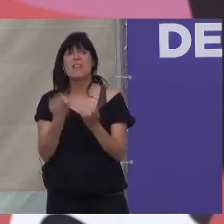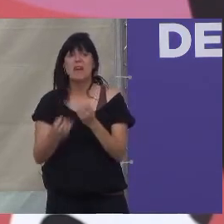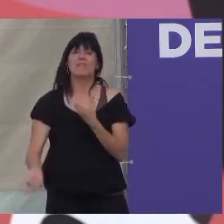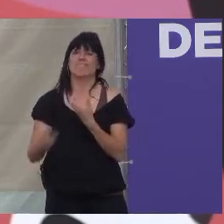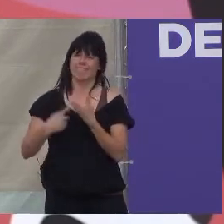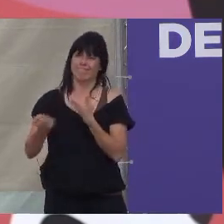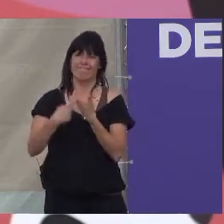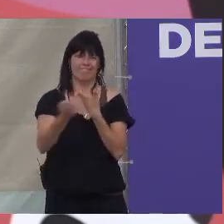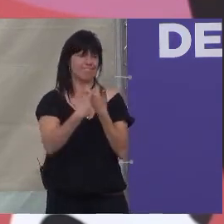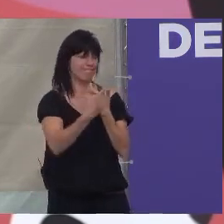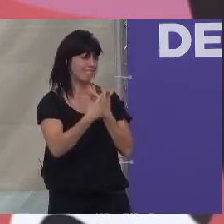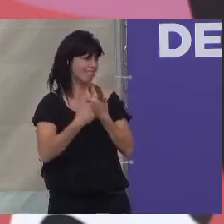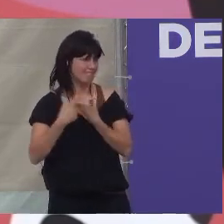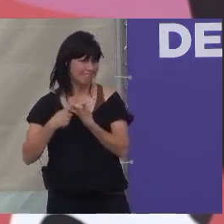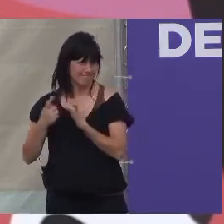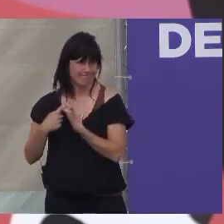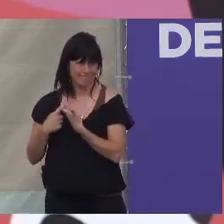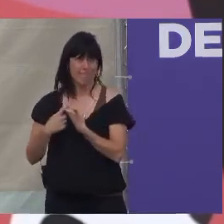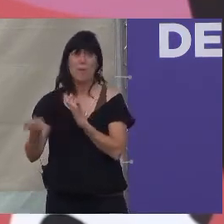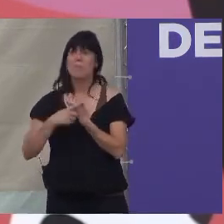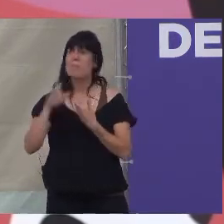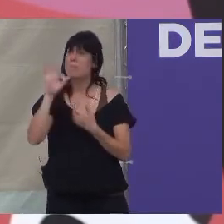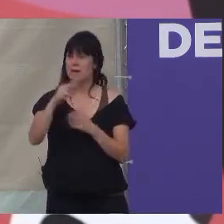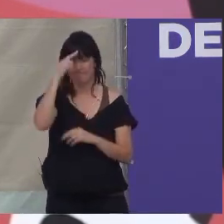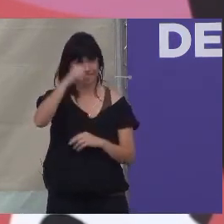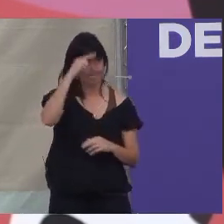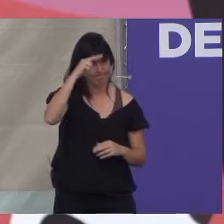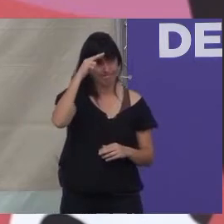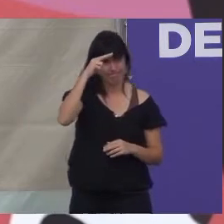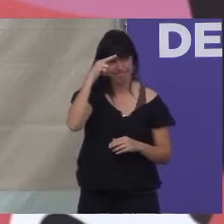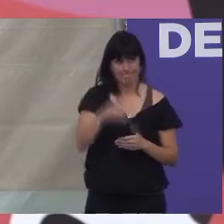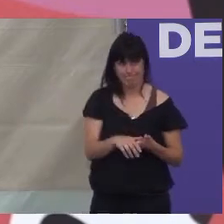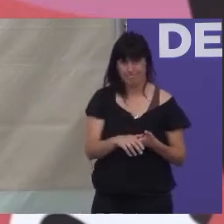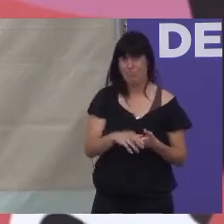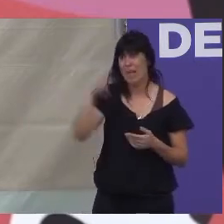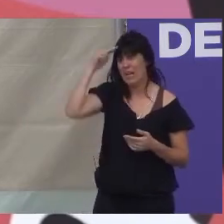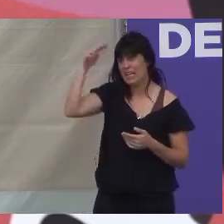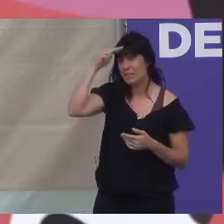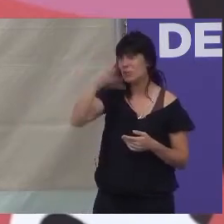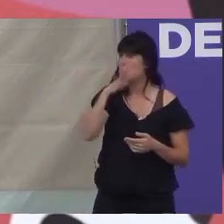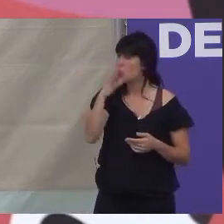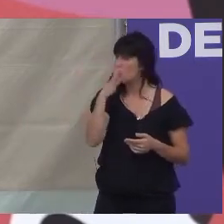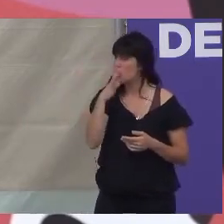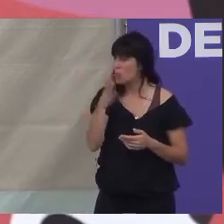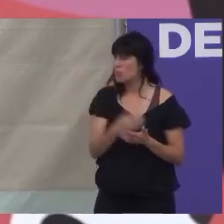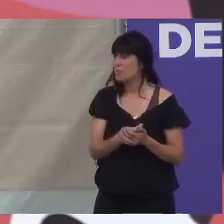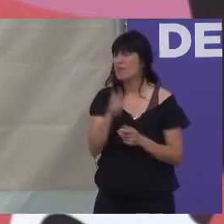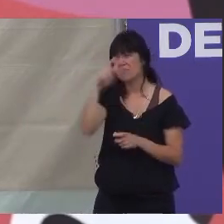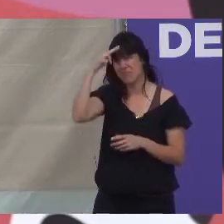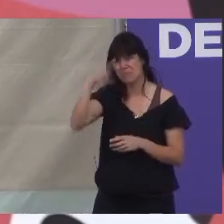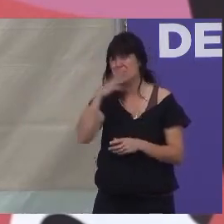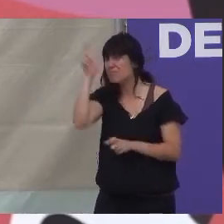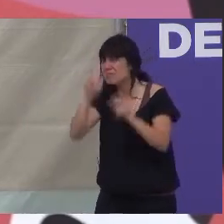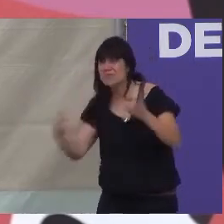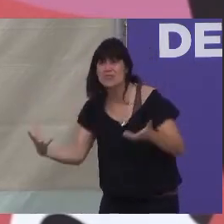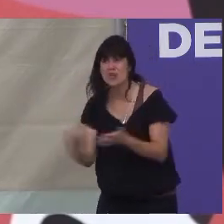participación. Participación y respeto. Respeto por todas las personas, tengan la